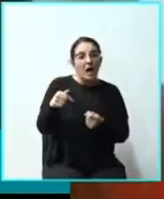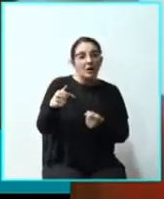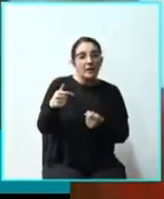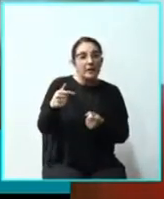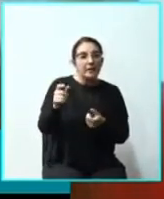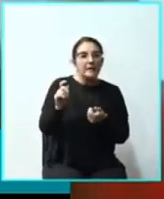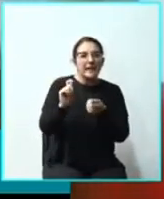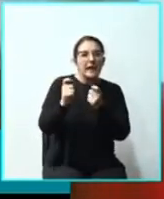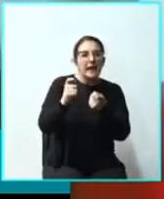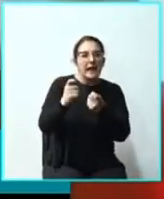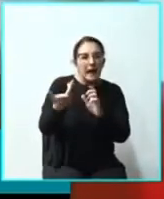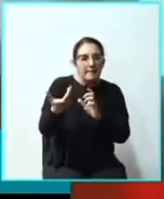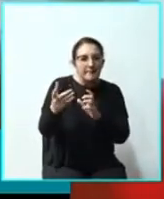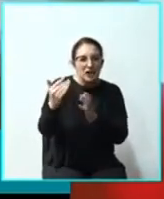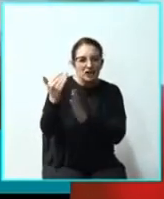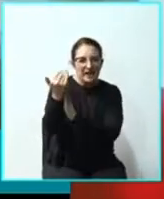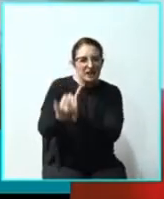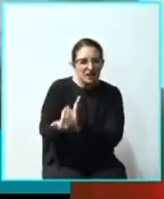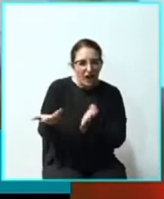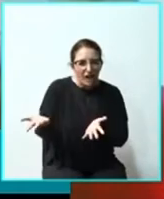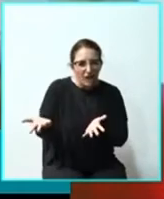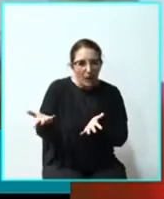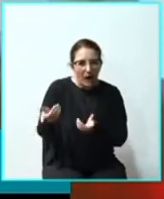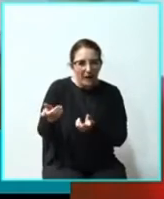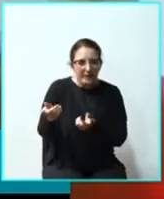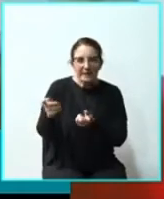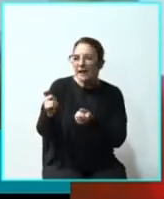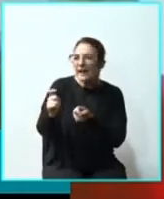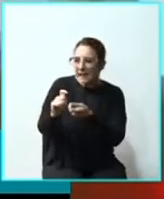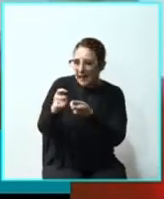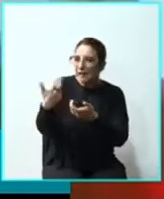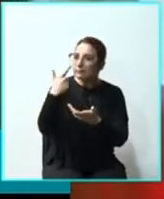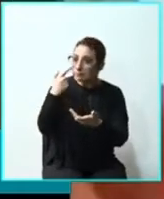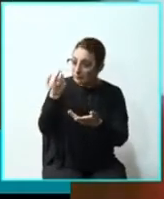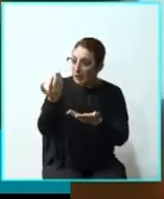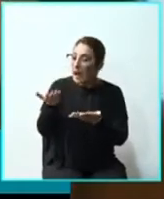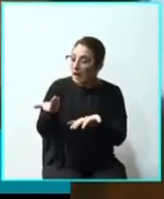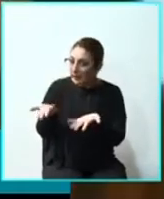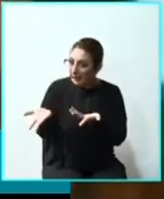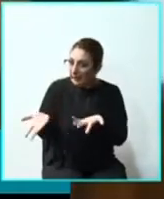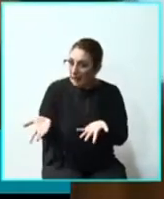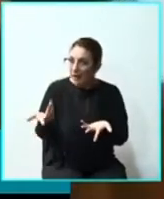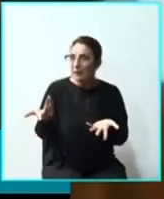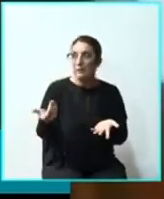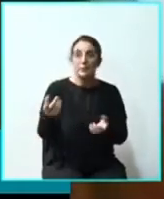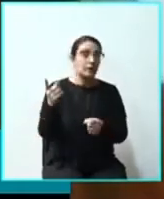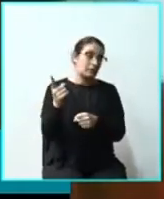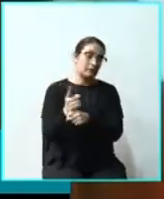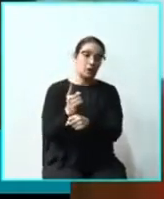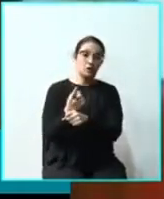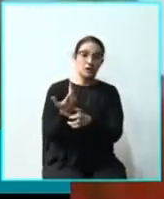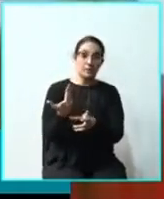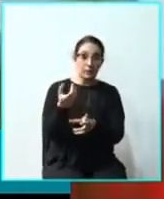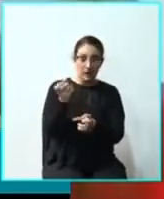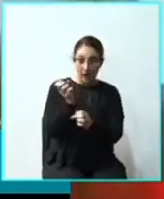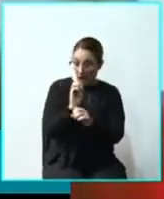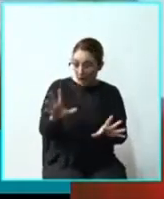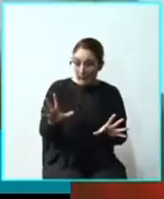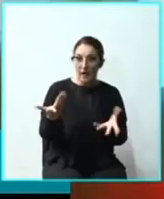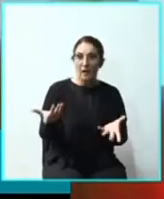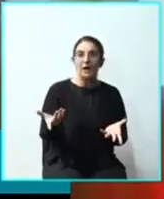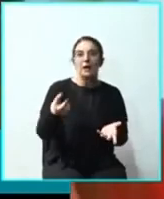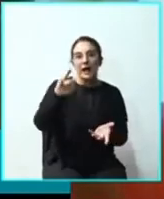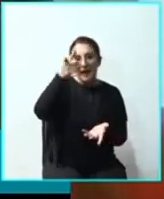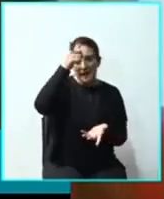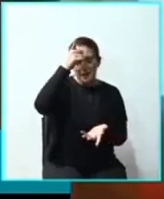actual que deben ser atendidos, y que deben ser atendidos con seriedad, porque no podemos hacer marketing de la seguridad, porque hay que